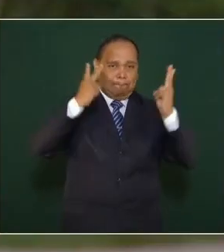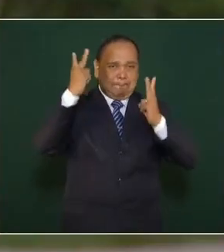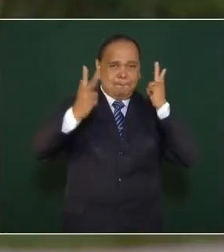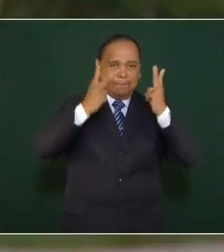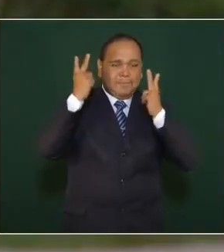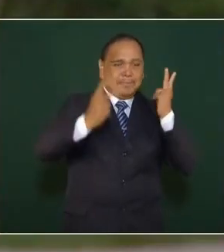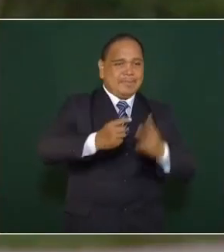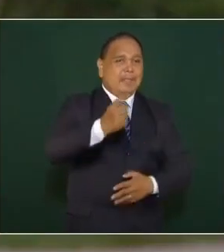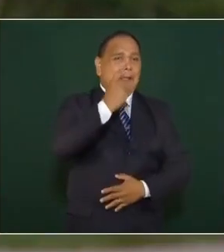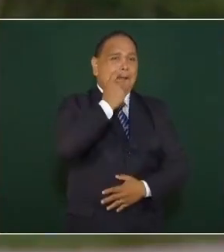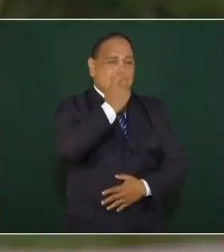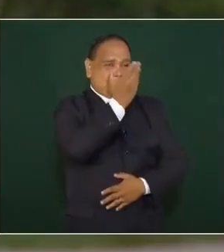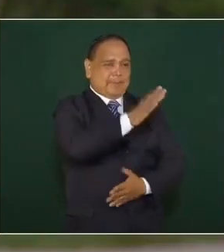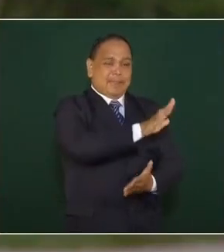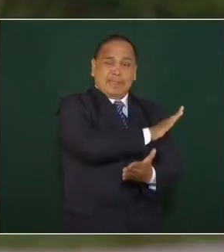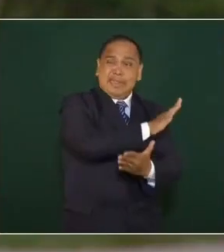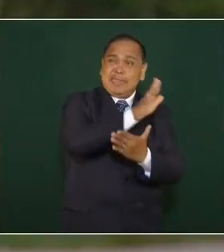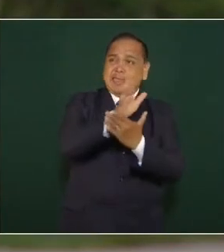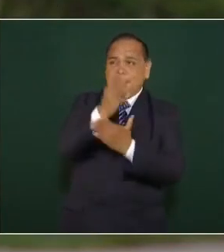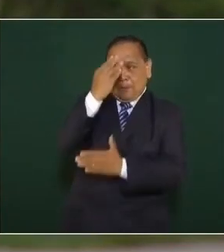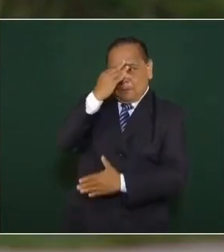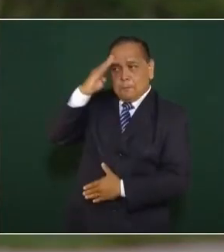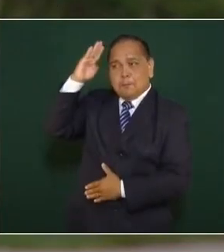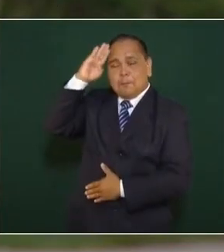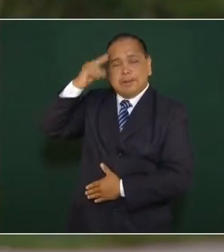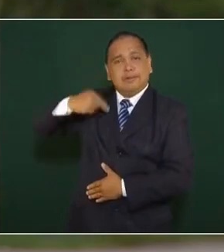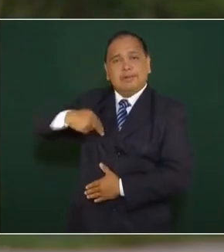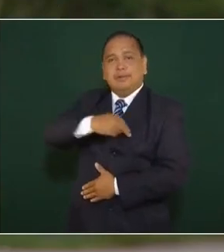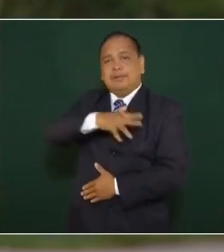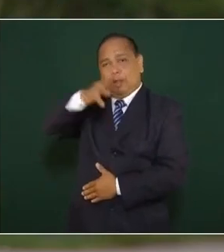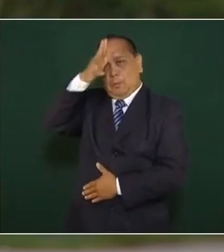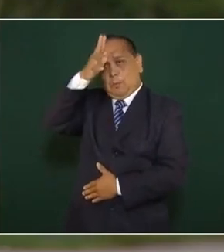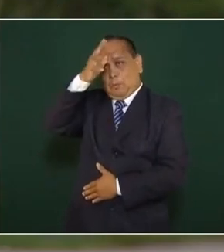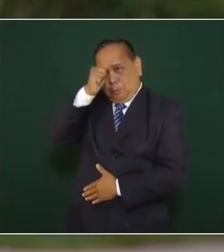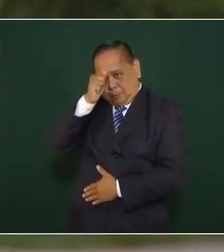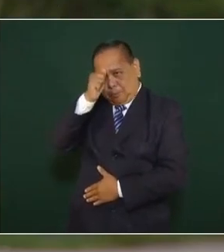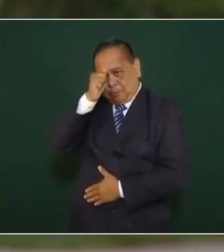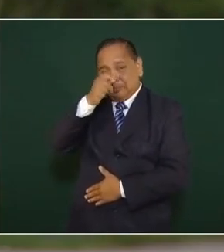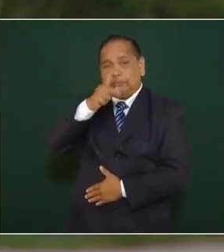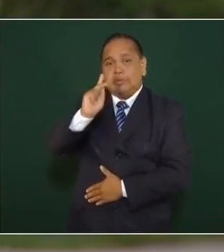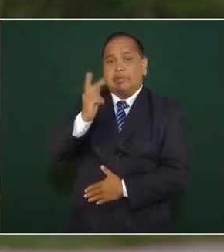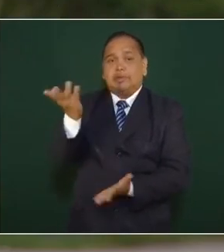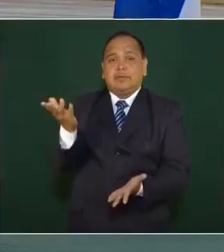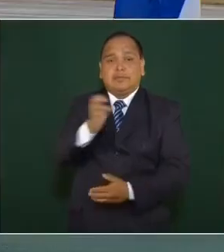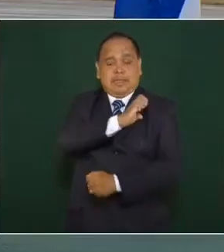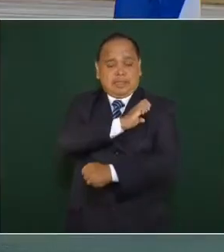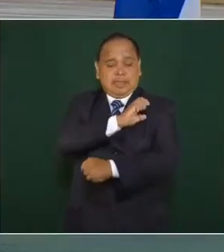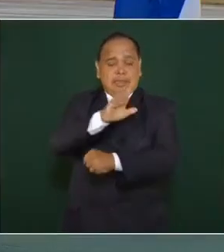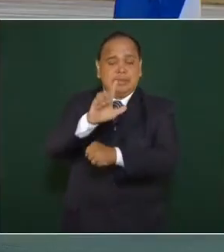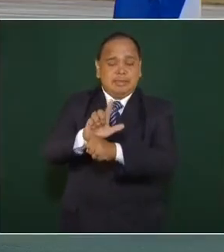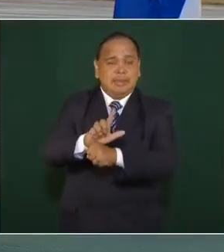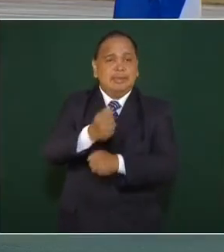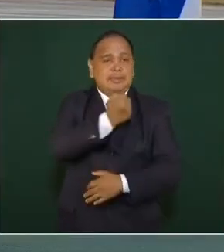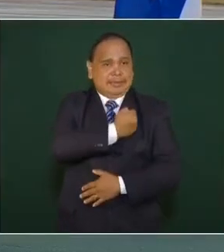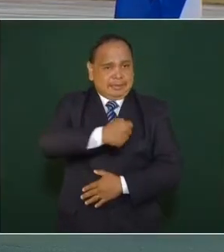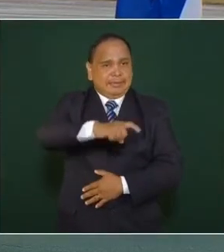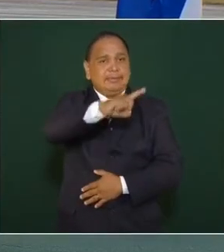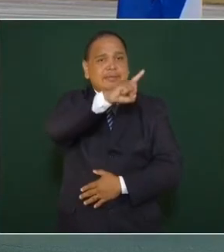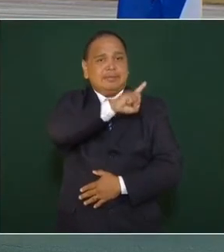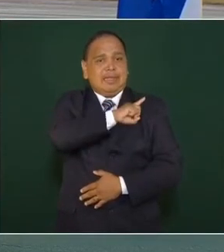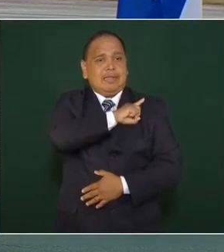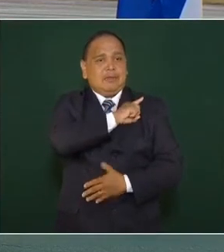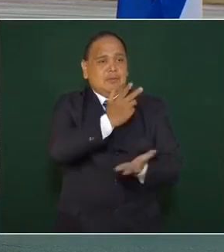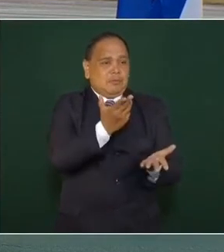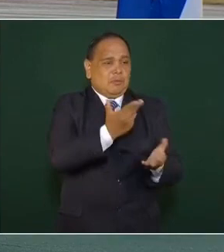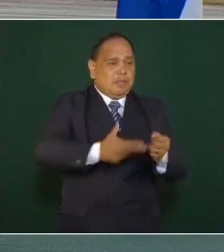Cuba, acordamos que ambos países podrían enviar especialistas para prestar servicios de salud pública en